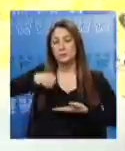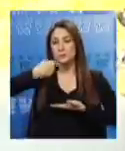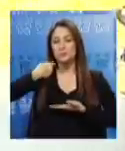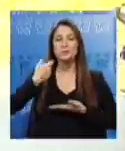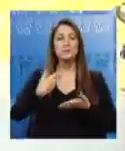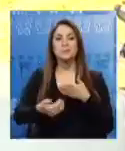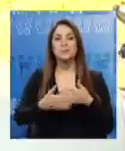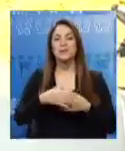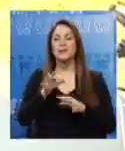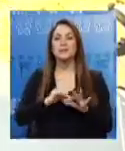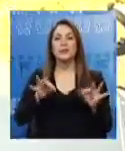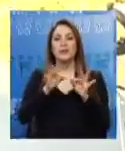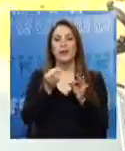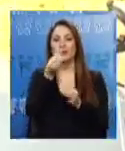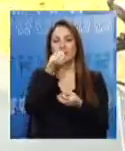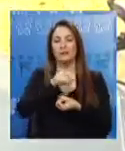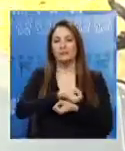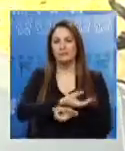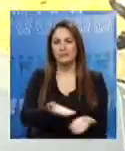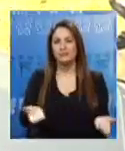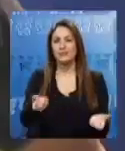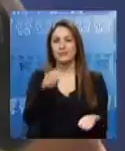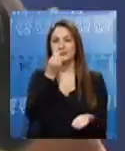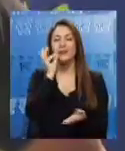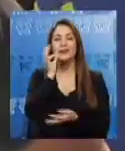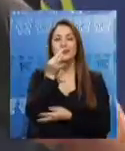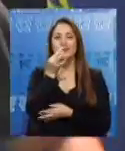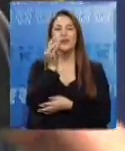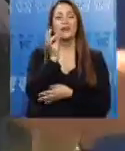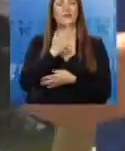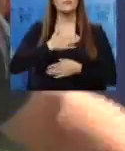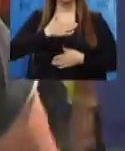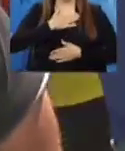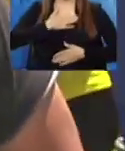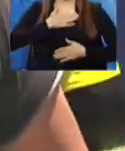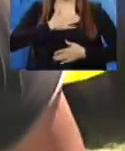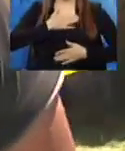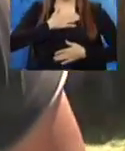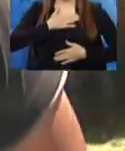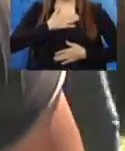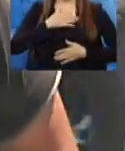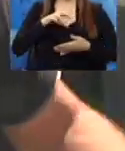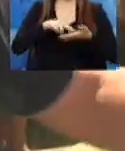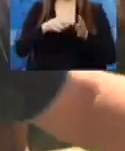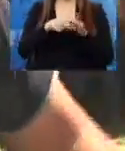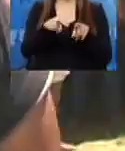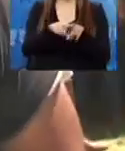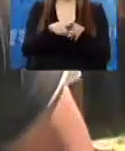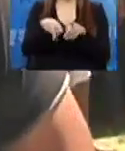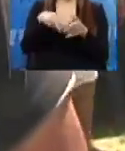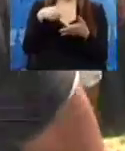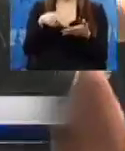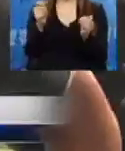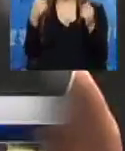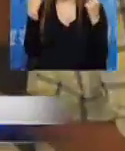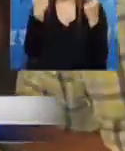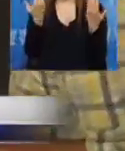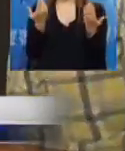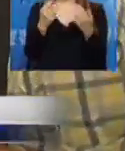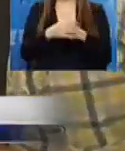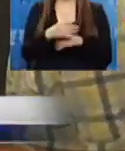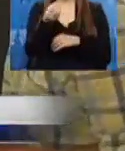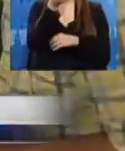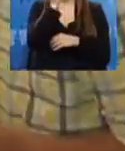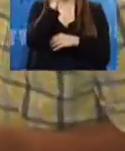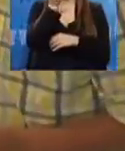era ayudar y de paso degustar las delicias gastronómicas. ¿Qué mejor que disfrutar de esto que es una fiesta y con comida que es lo que más nos gusta? El